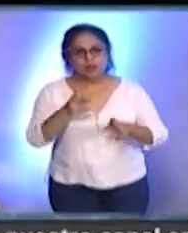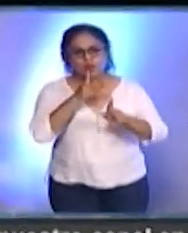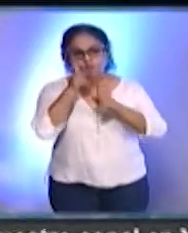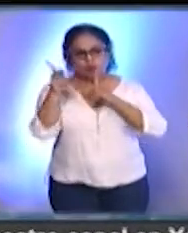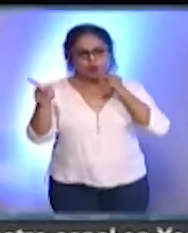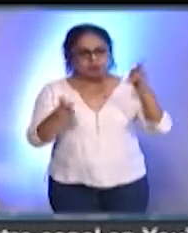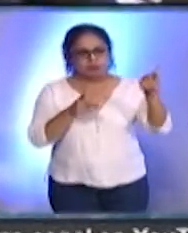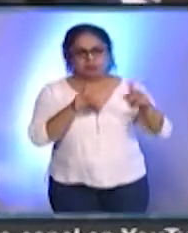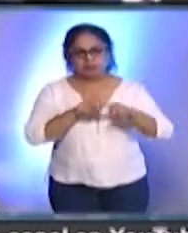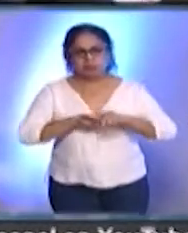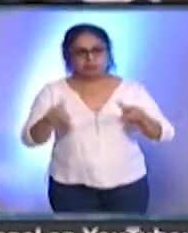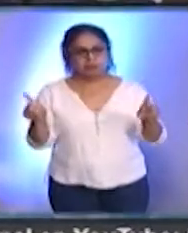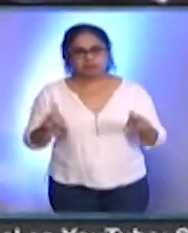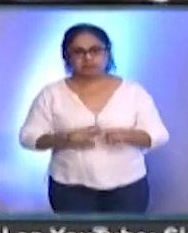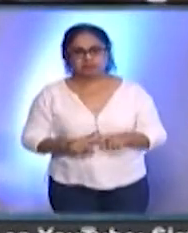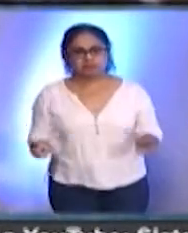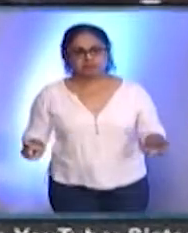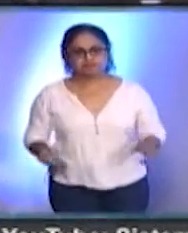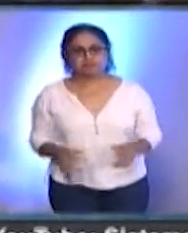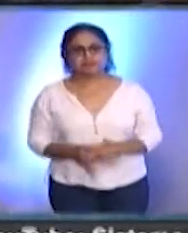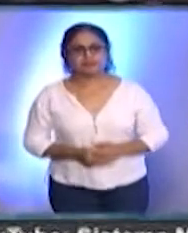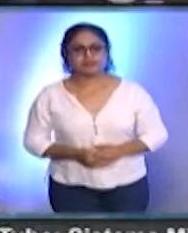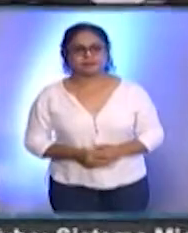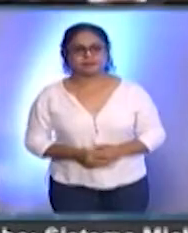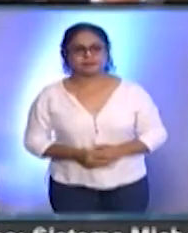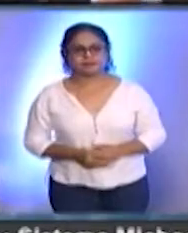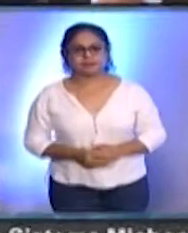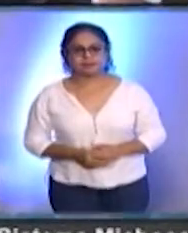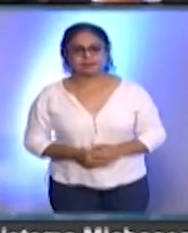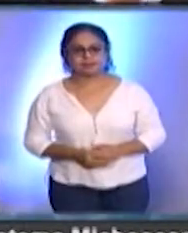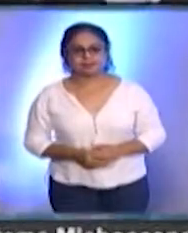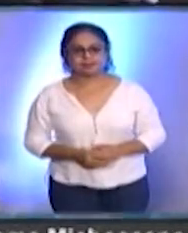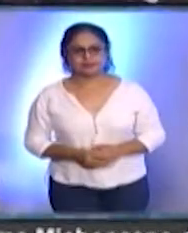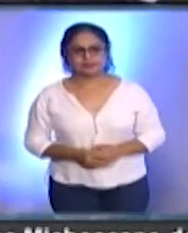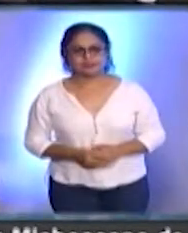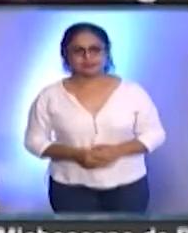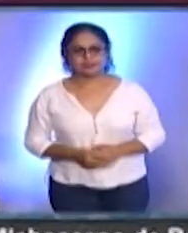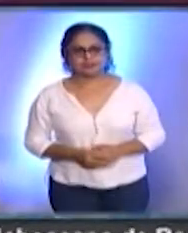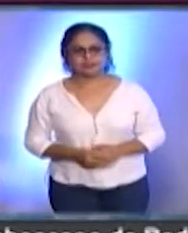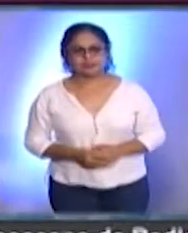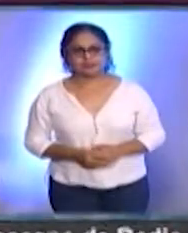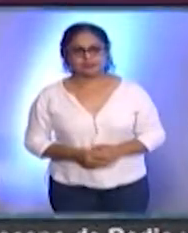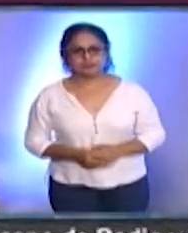otras. Con imágenes de Adrián Vargas, reportó Mayra Hurtado.